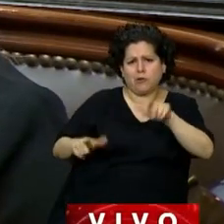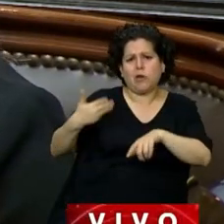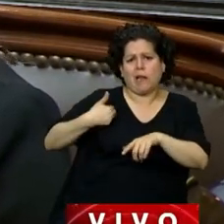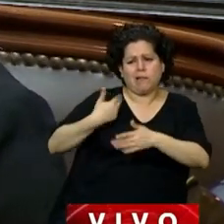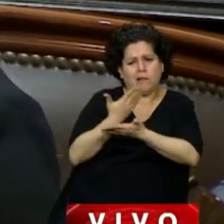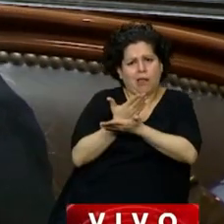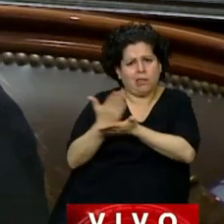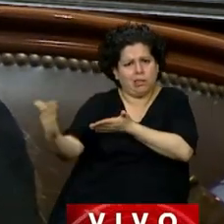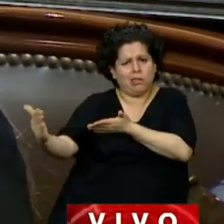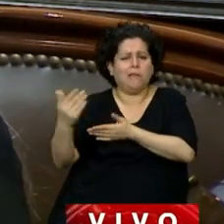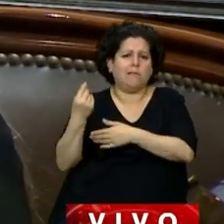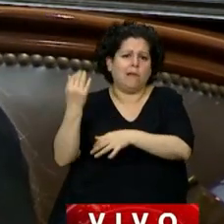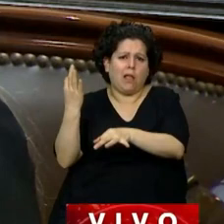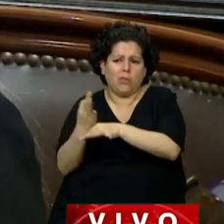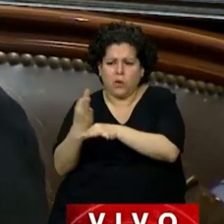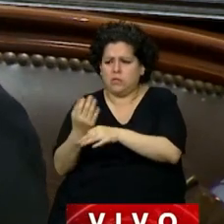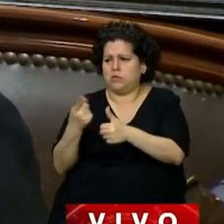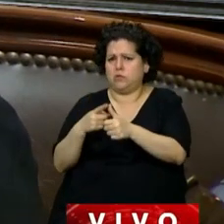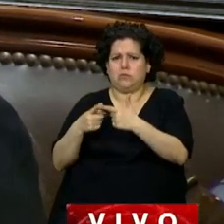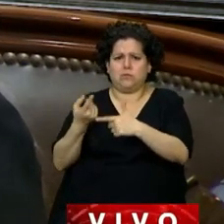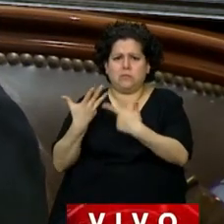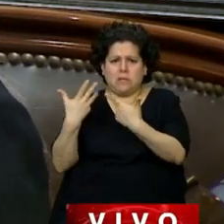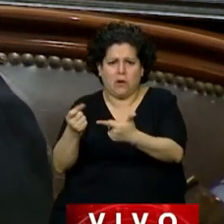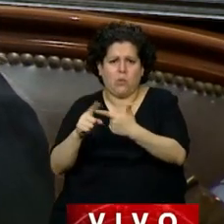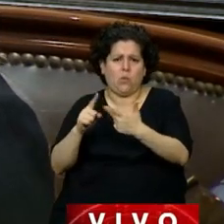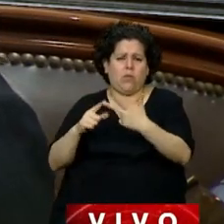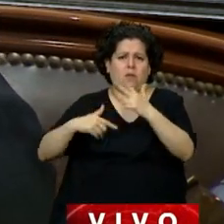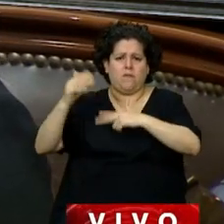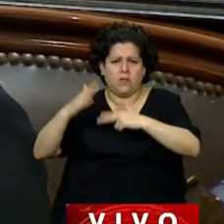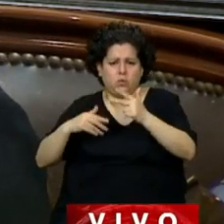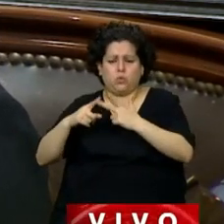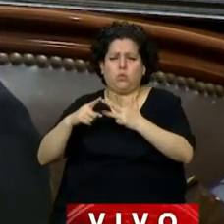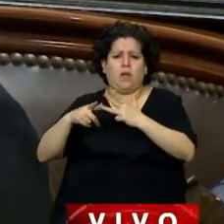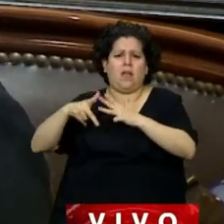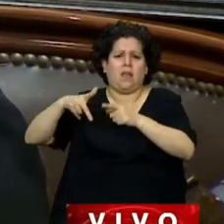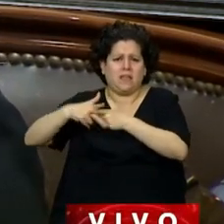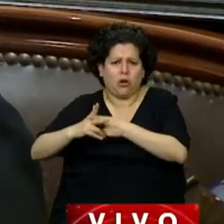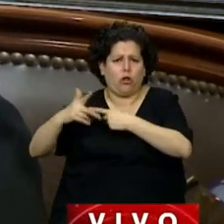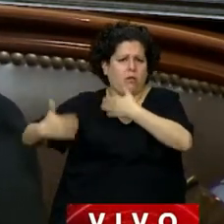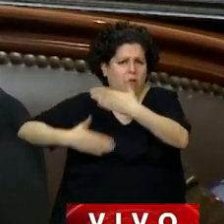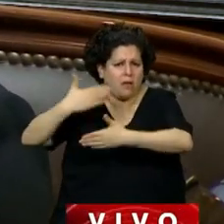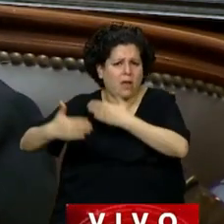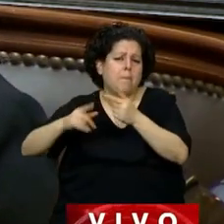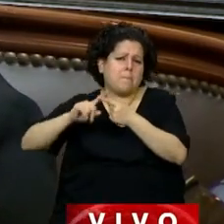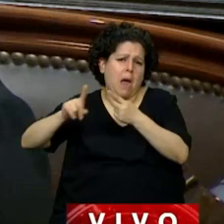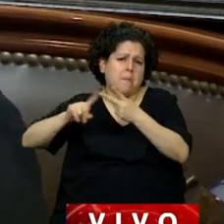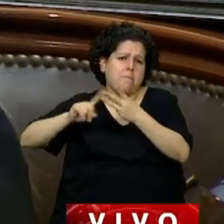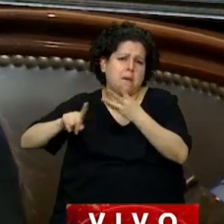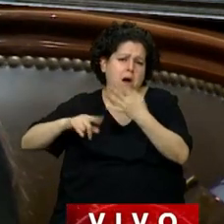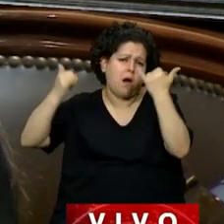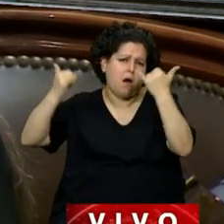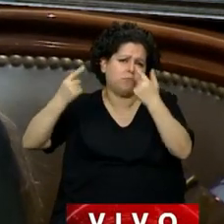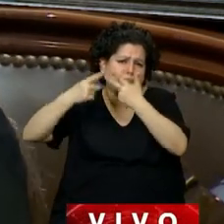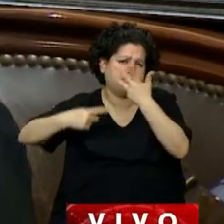educación, postergada en salud, infraestructura, desarrollo tecnológico, y puedo seguir enumerando un montón de cosas